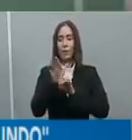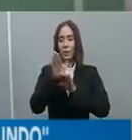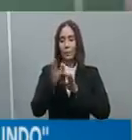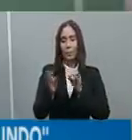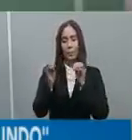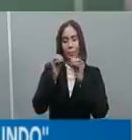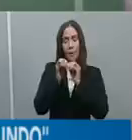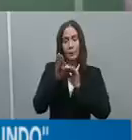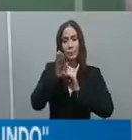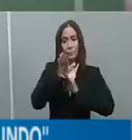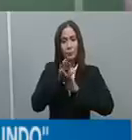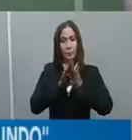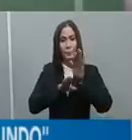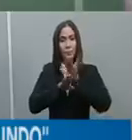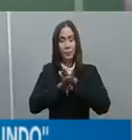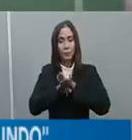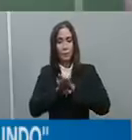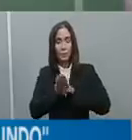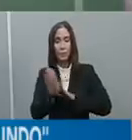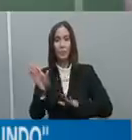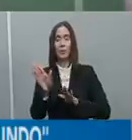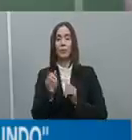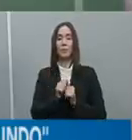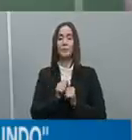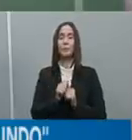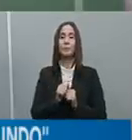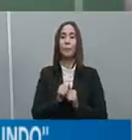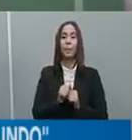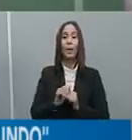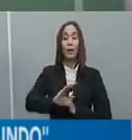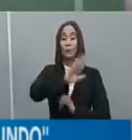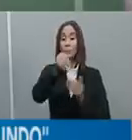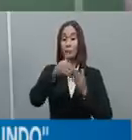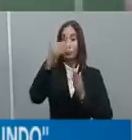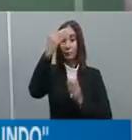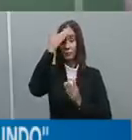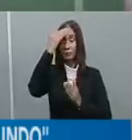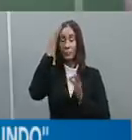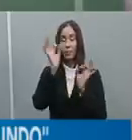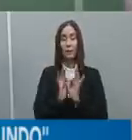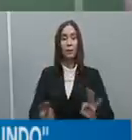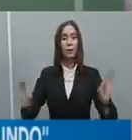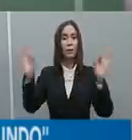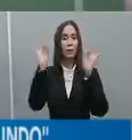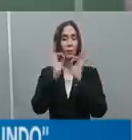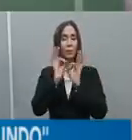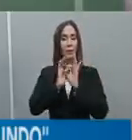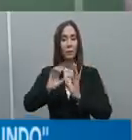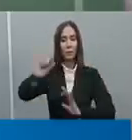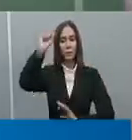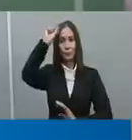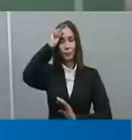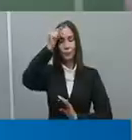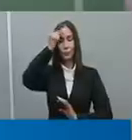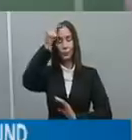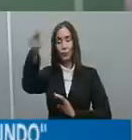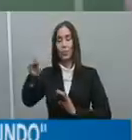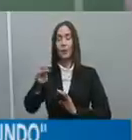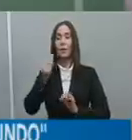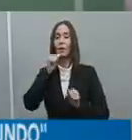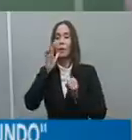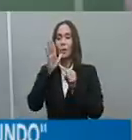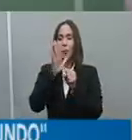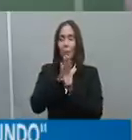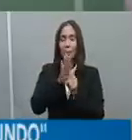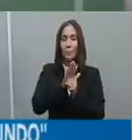impacto negativo posible en la población, porque sabemos lo importante que es contar con un gobierno presente,